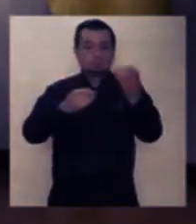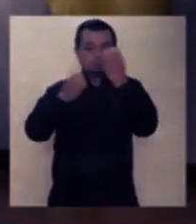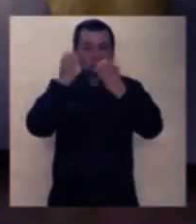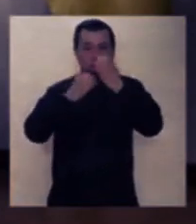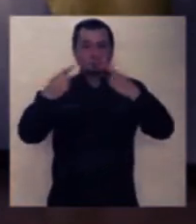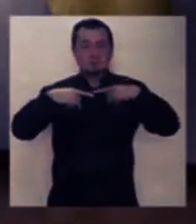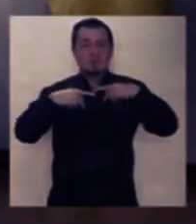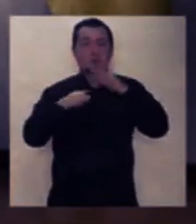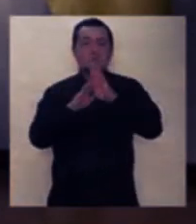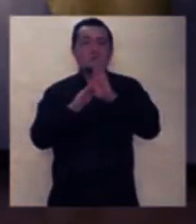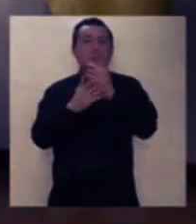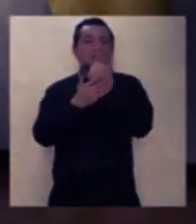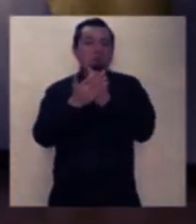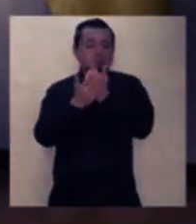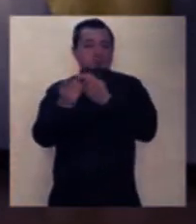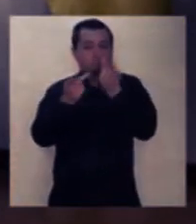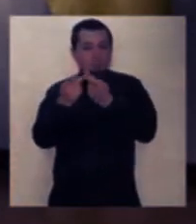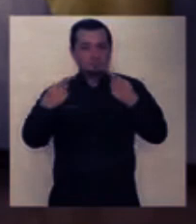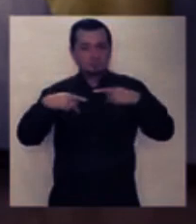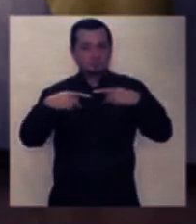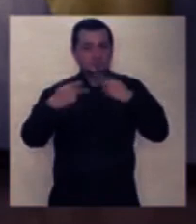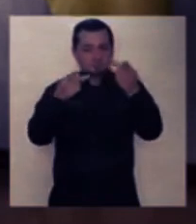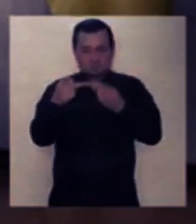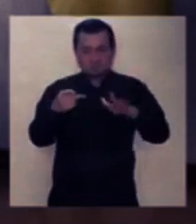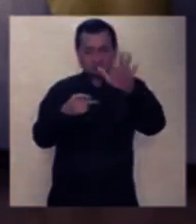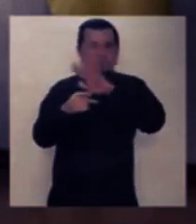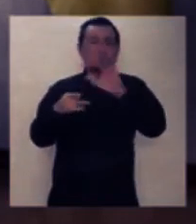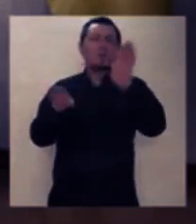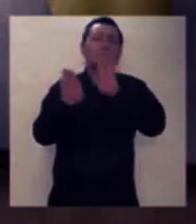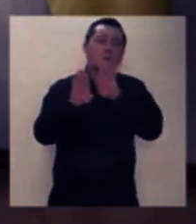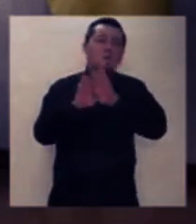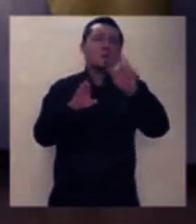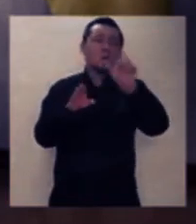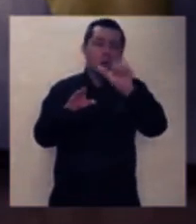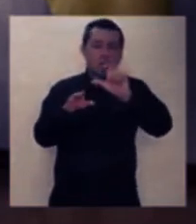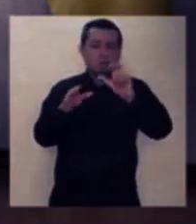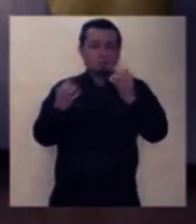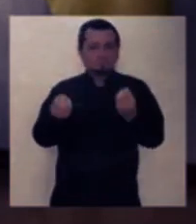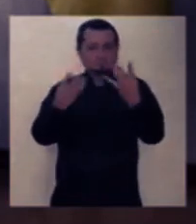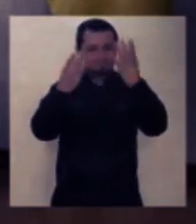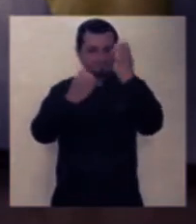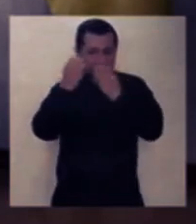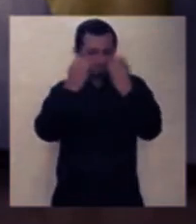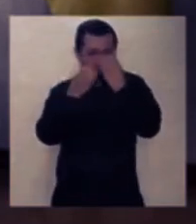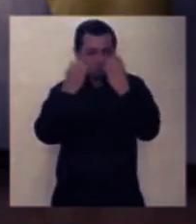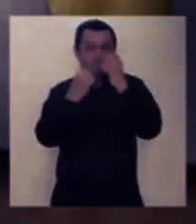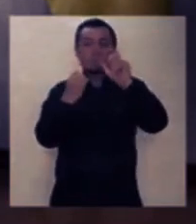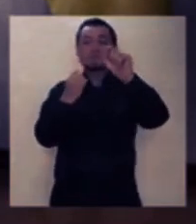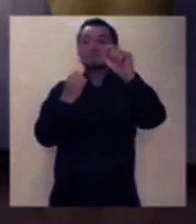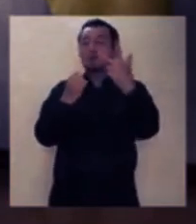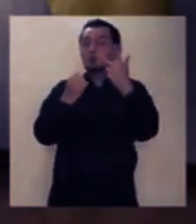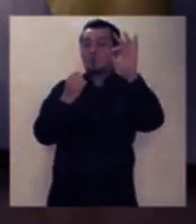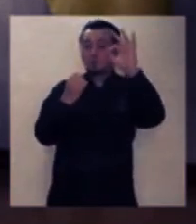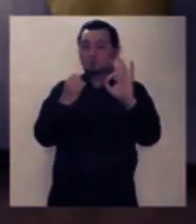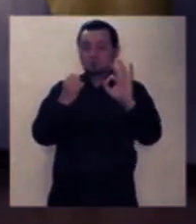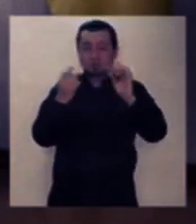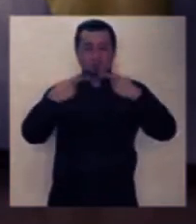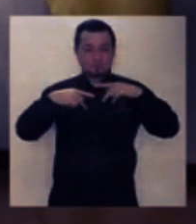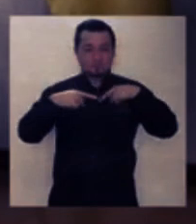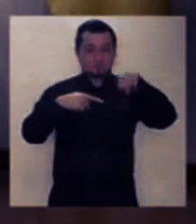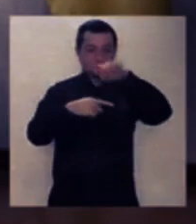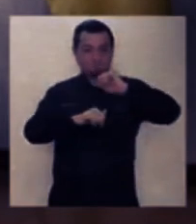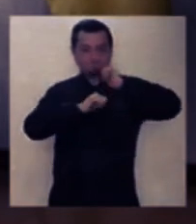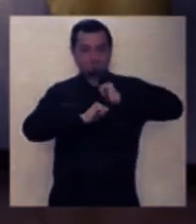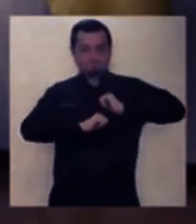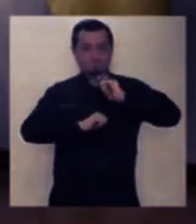instrumento denominado tablero de riesgo para definir cómo y cuándo continuará el proceso de reactivación del 28%